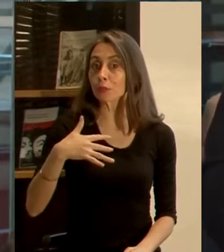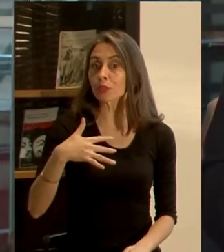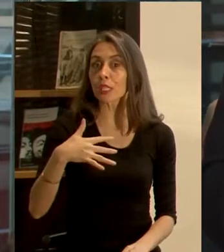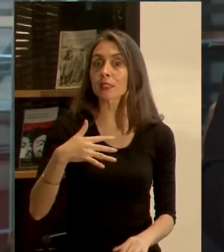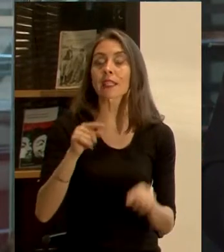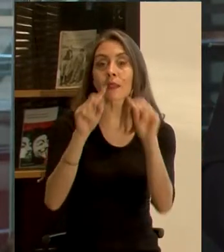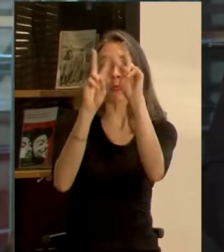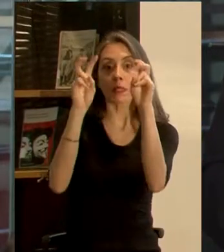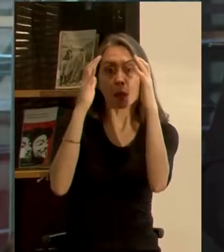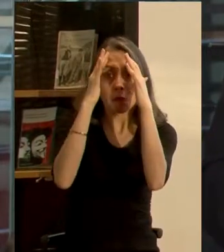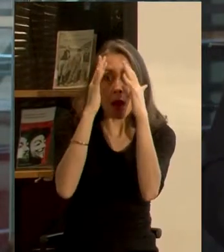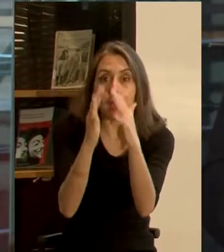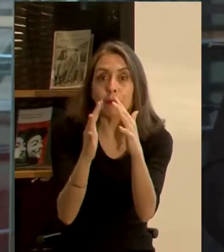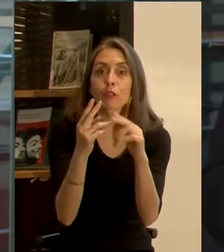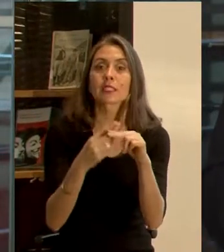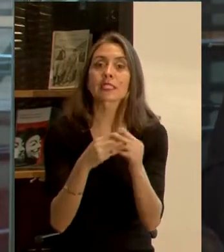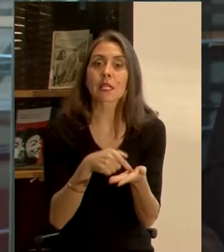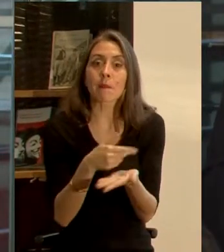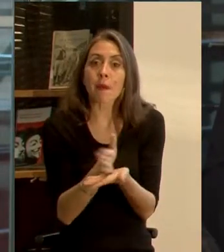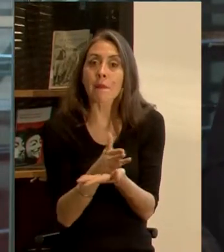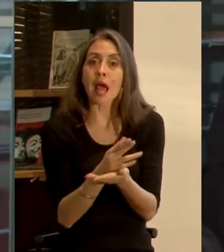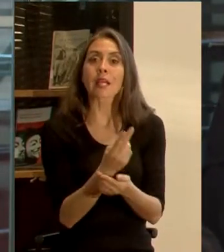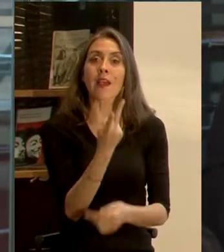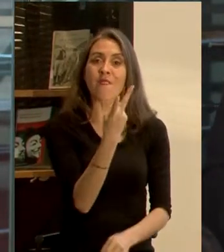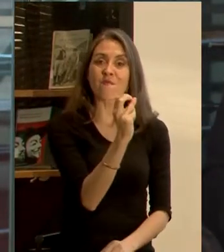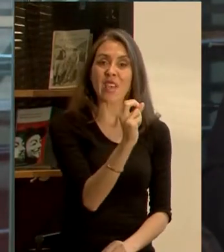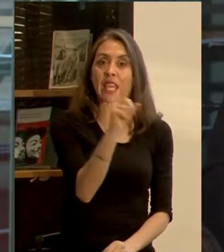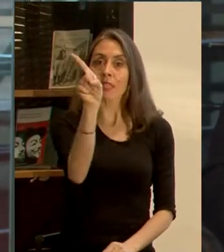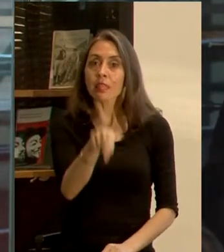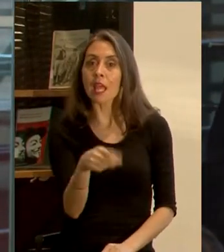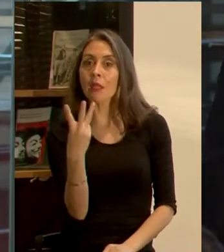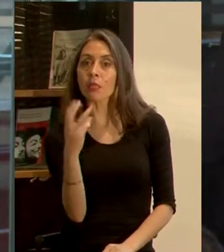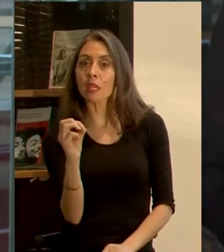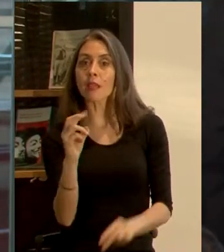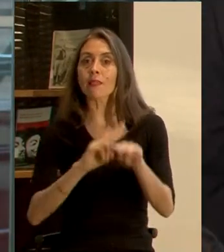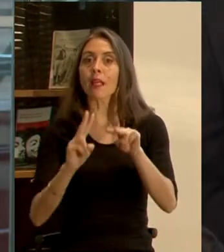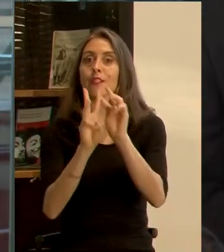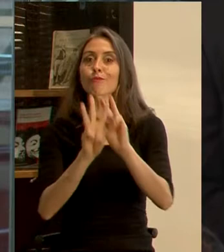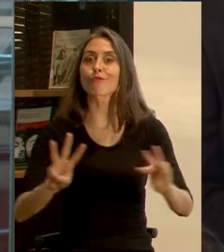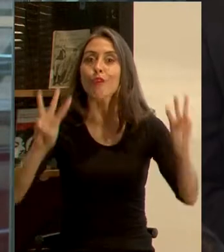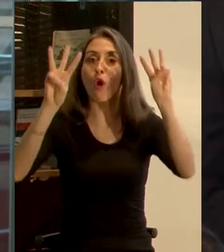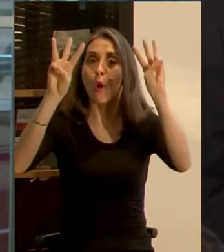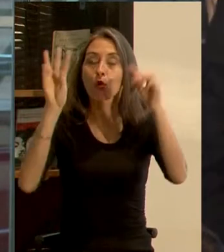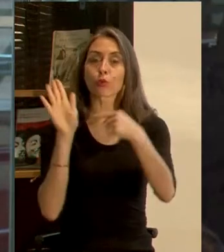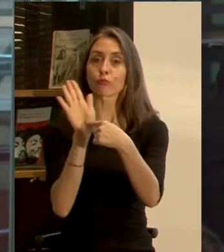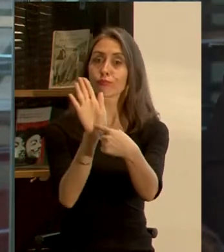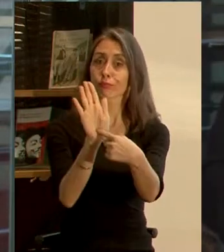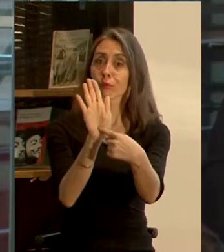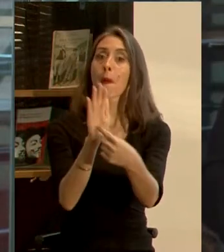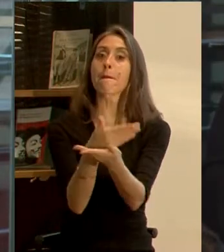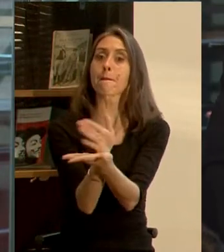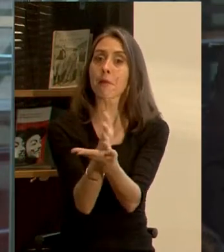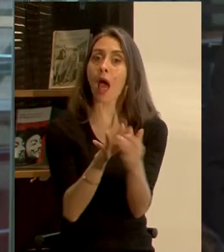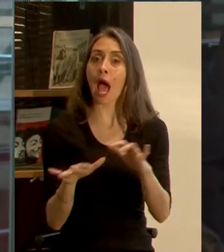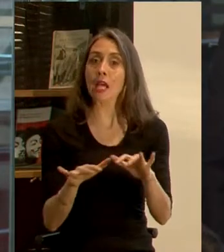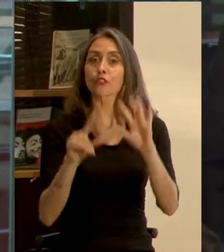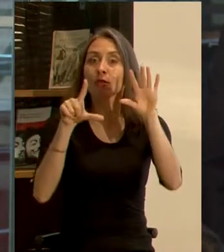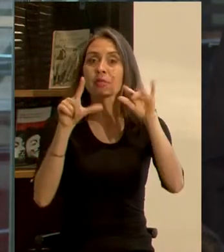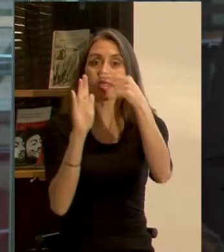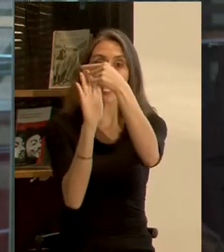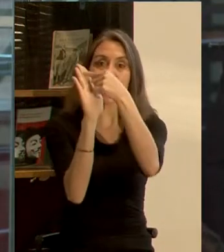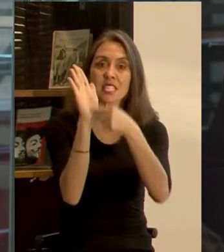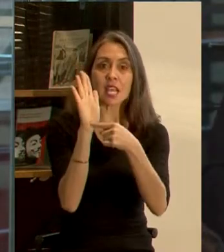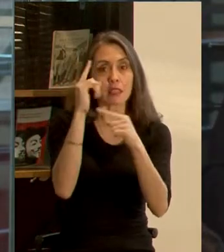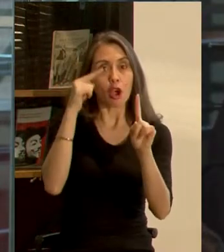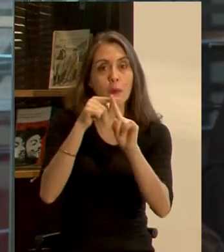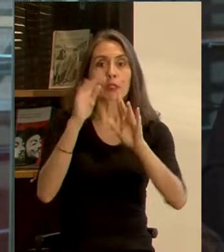abordar estas materias se enmarca en la llamada Agenda 2030 de las Naciones Unidas, un plan de acción compuesto por 17 objetivos de